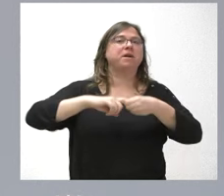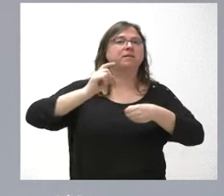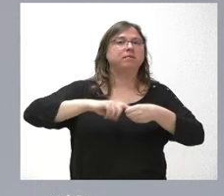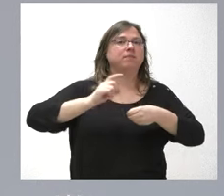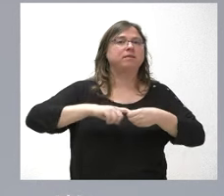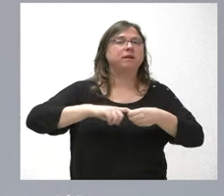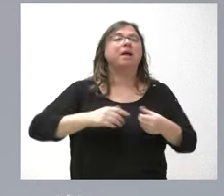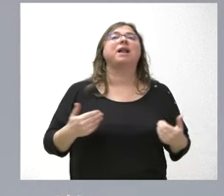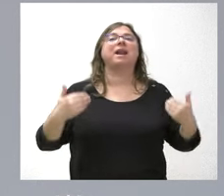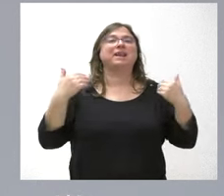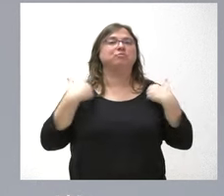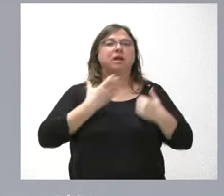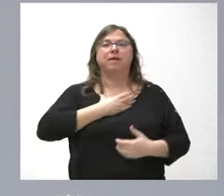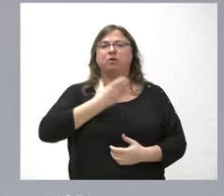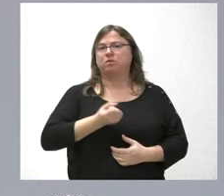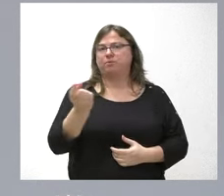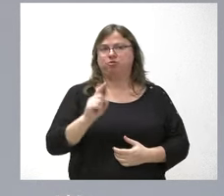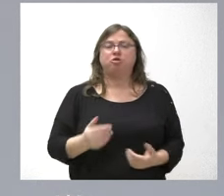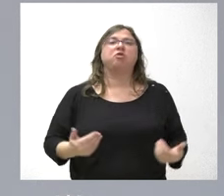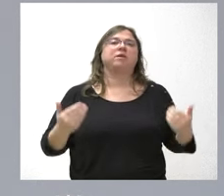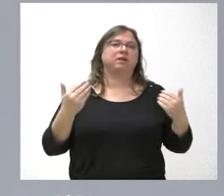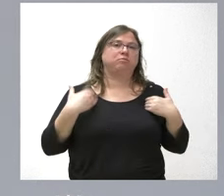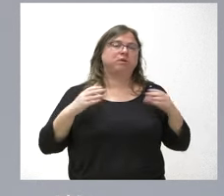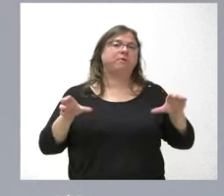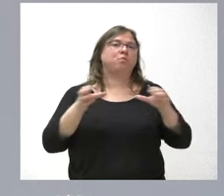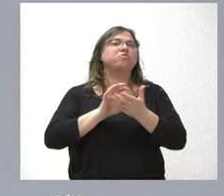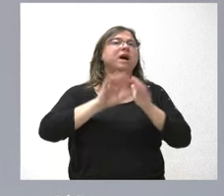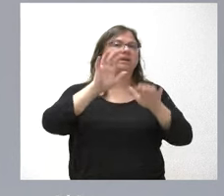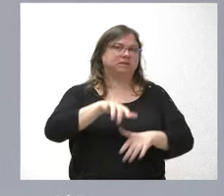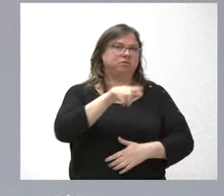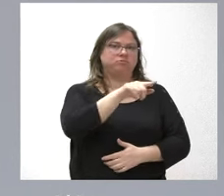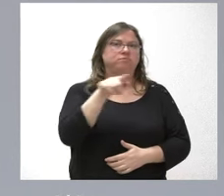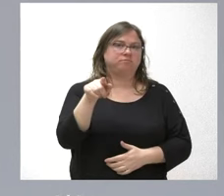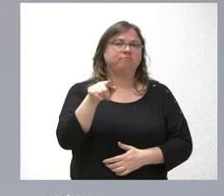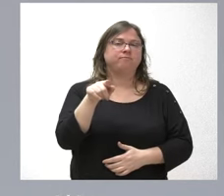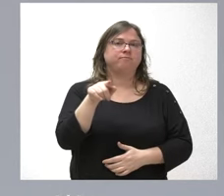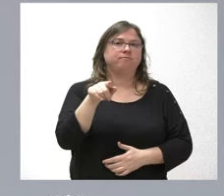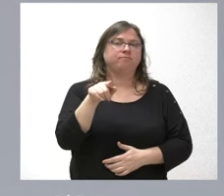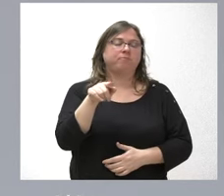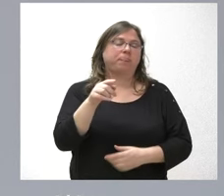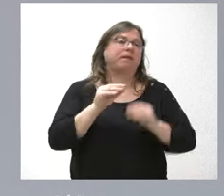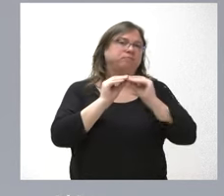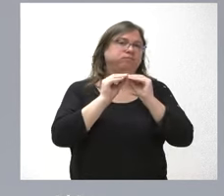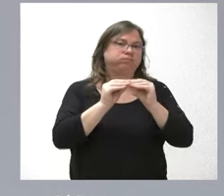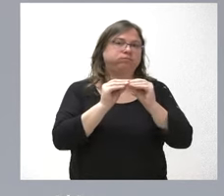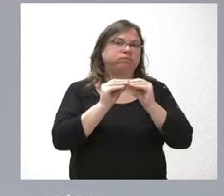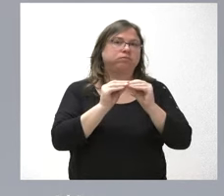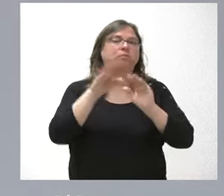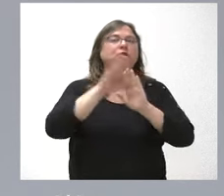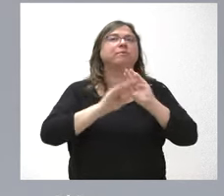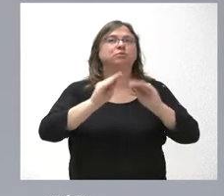le corresponde al municipio, sino a la Junta de Castilla y León, que es quien actúa y desarrolla el